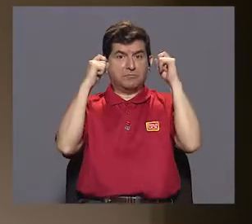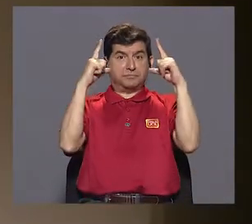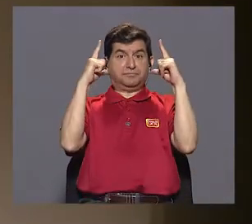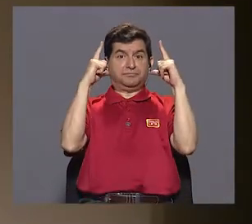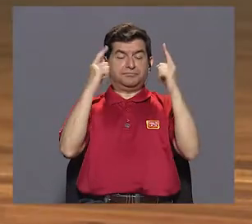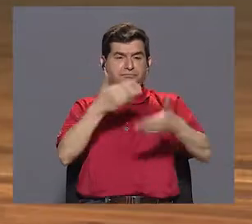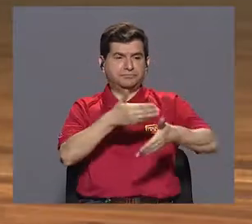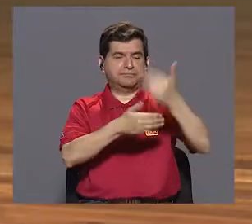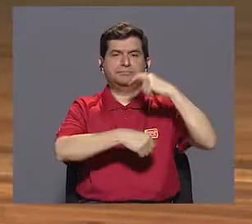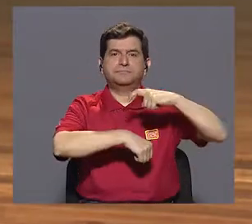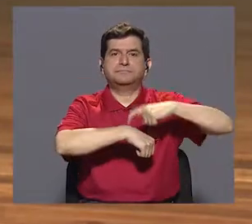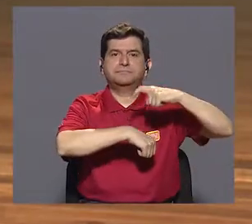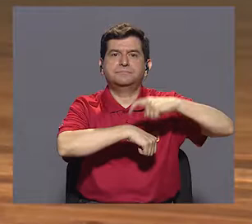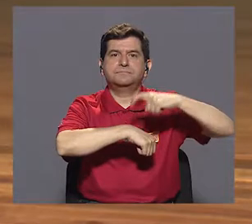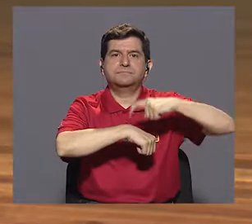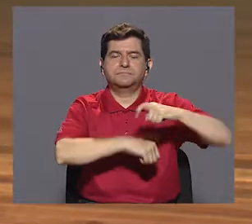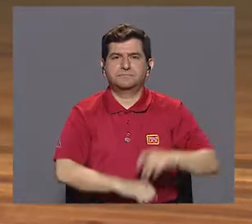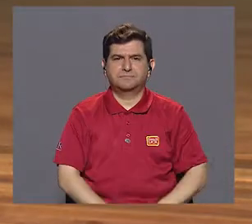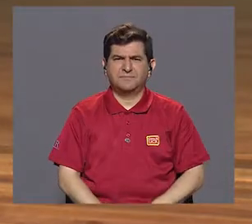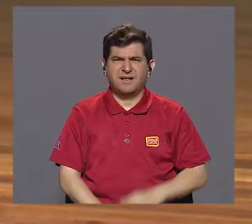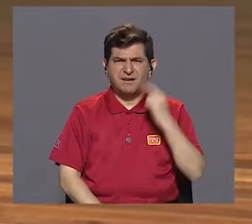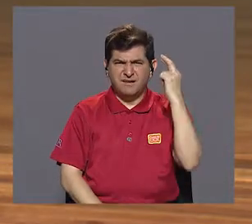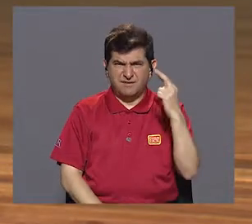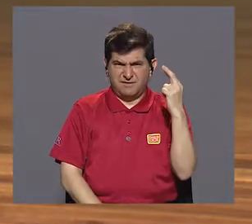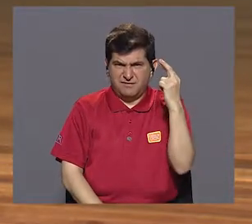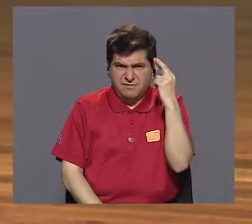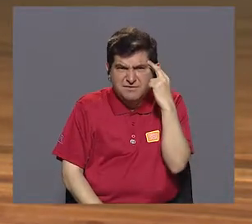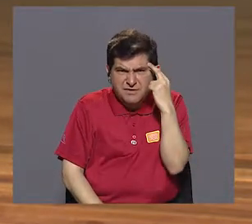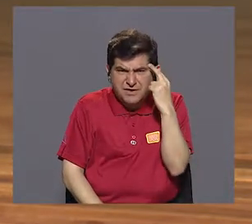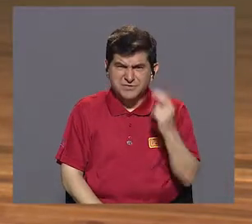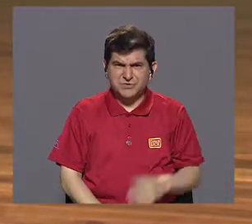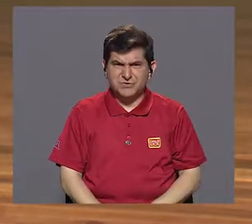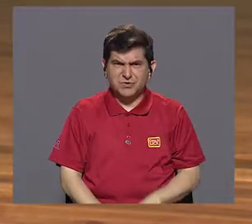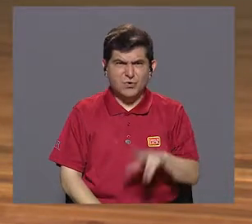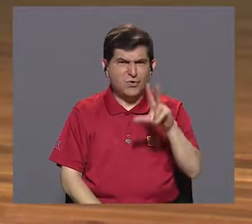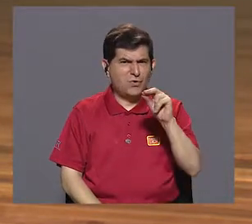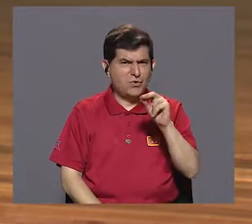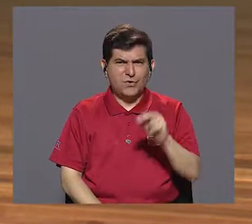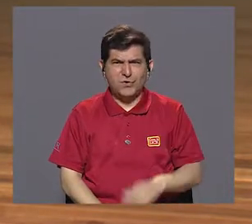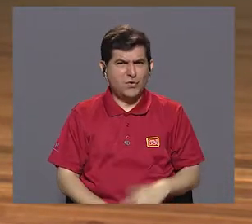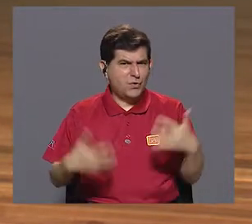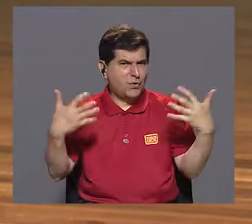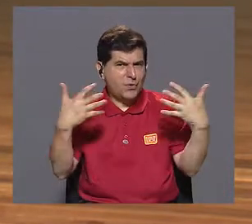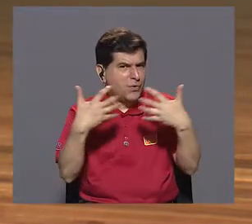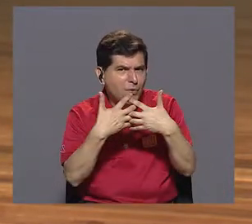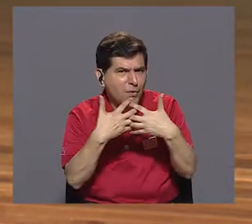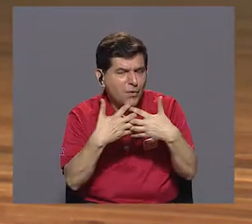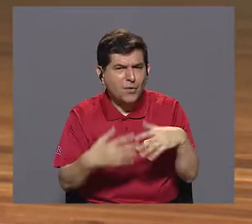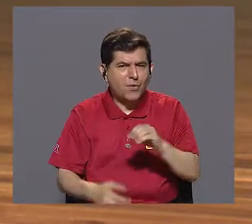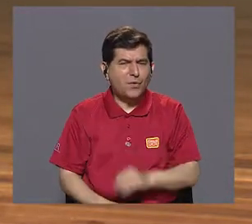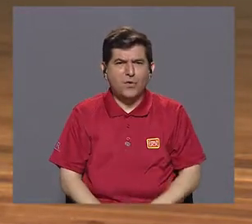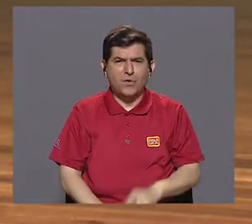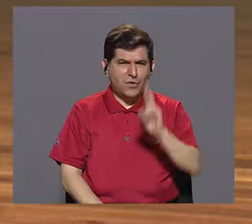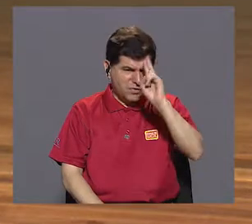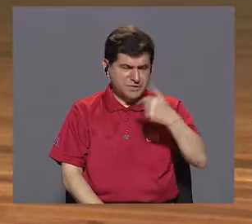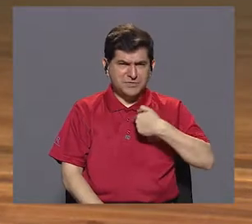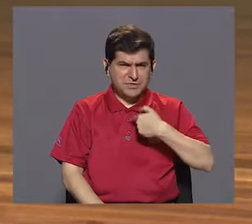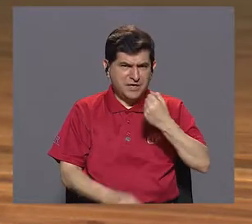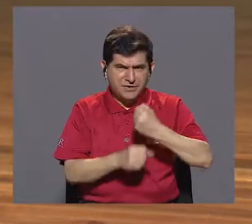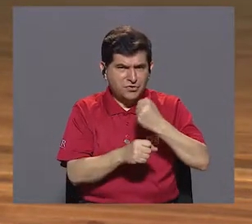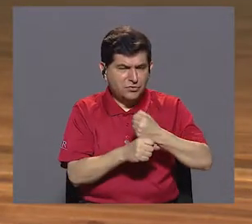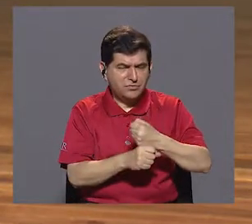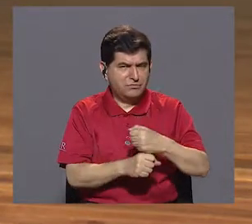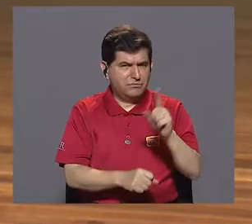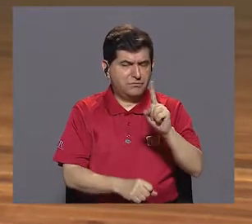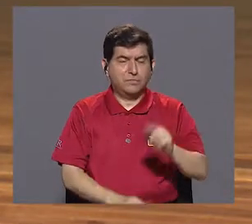prendían alarmas desde hace mucho tiempo. Y no porque no coincidieran y respetaran lo que